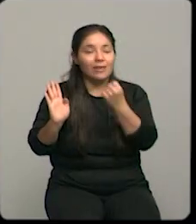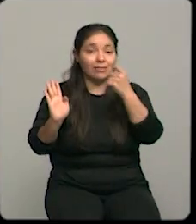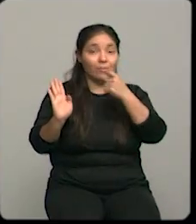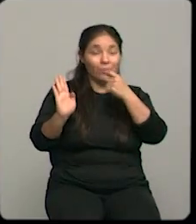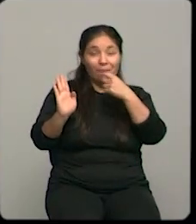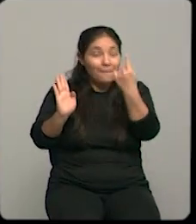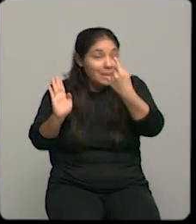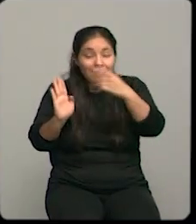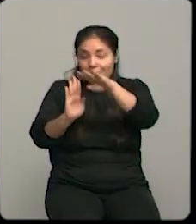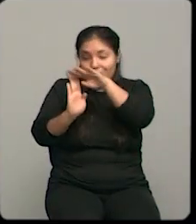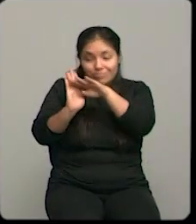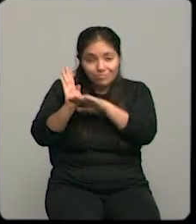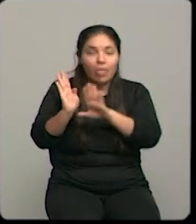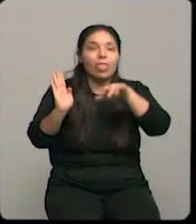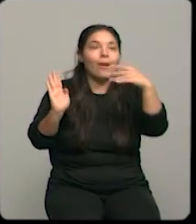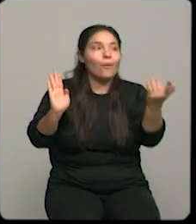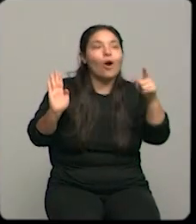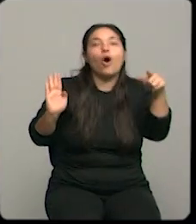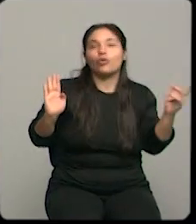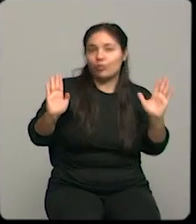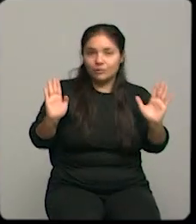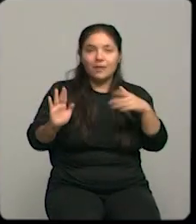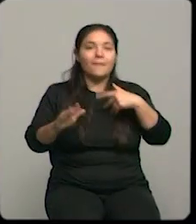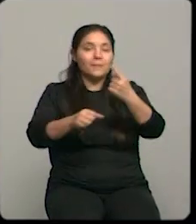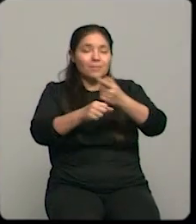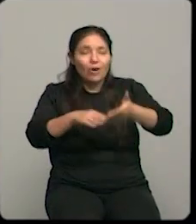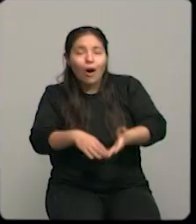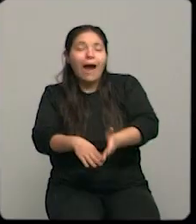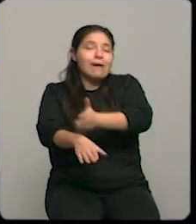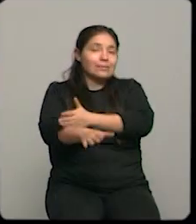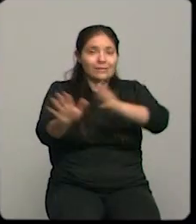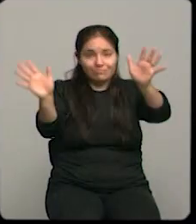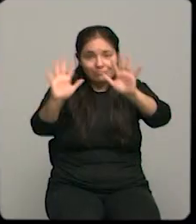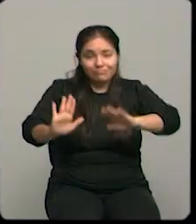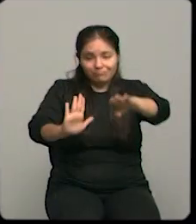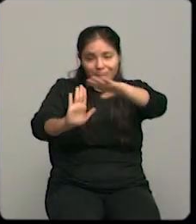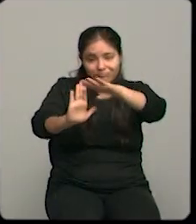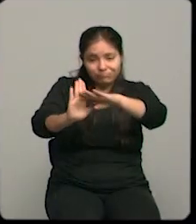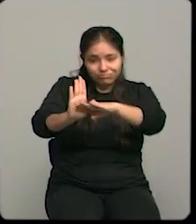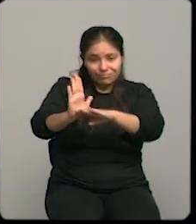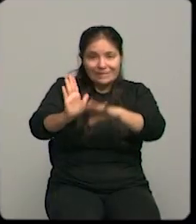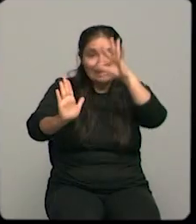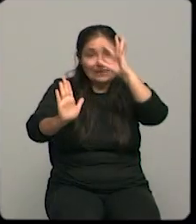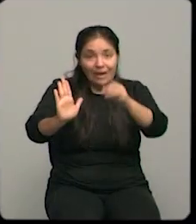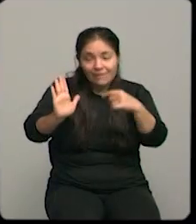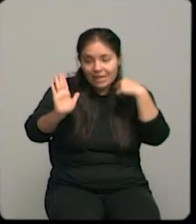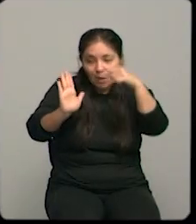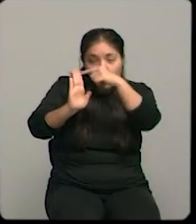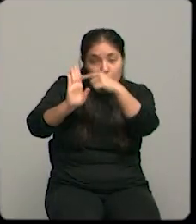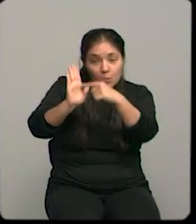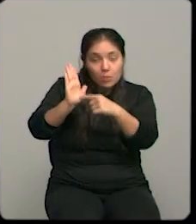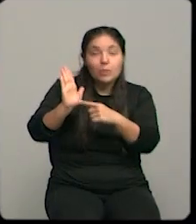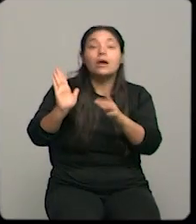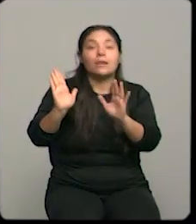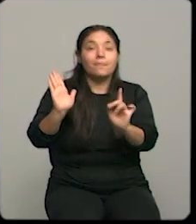Entonces, se trabaja con mucha antelación para poder ir tomando en cuenta ese pequeño universo